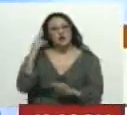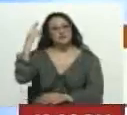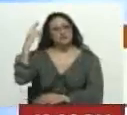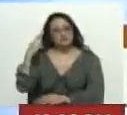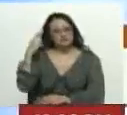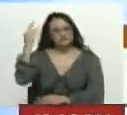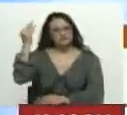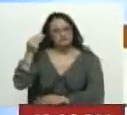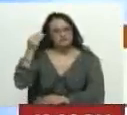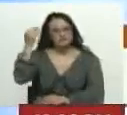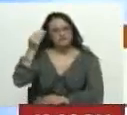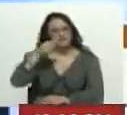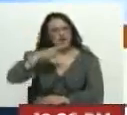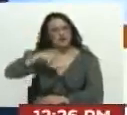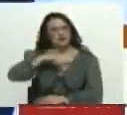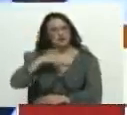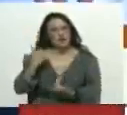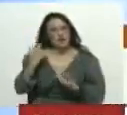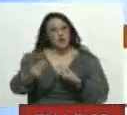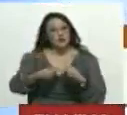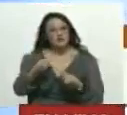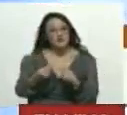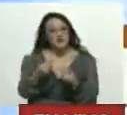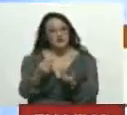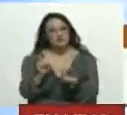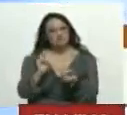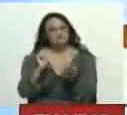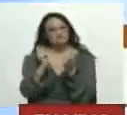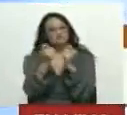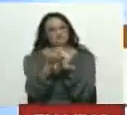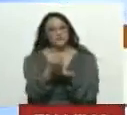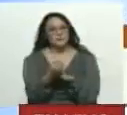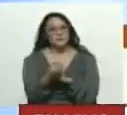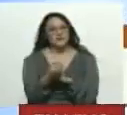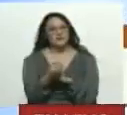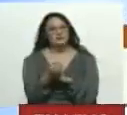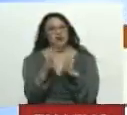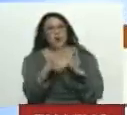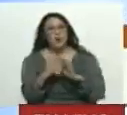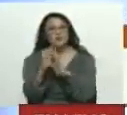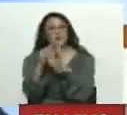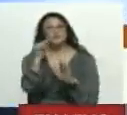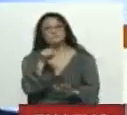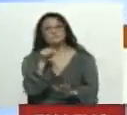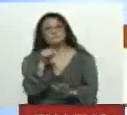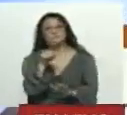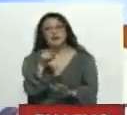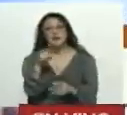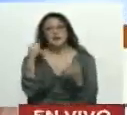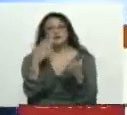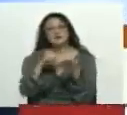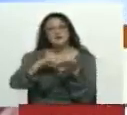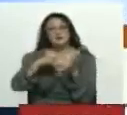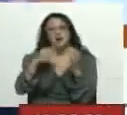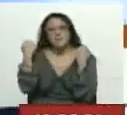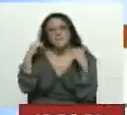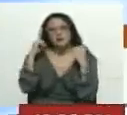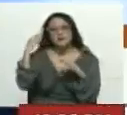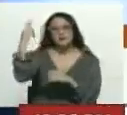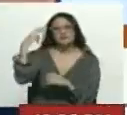de lo que nos estamos atreviendo a transformar en el territorio y la comuna Entonces es esa práctica de